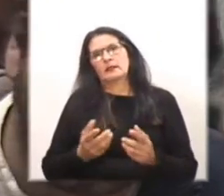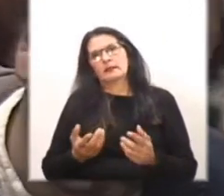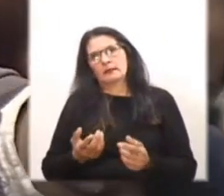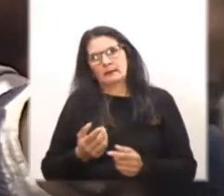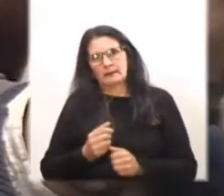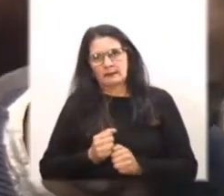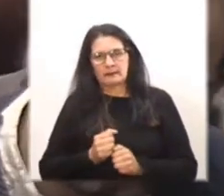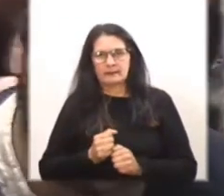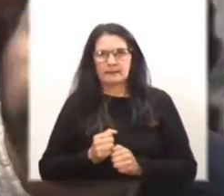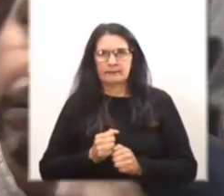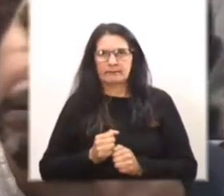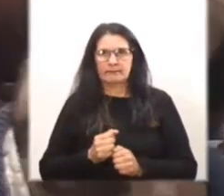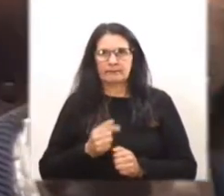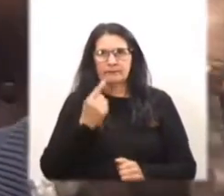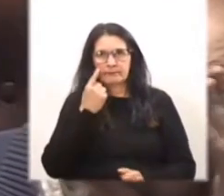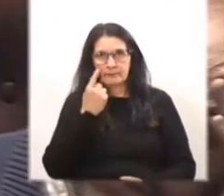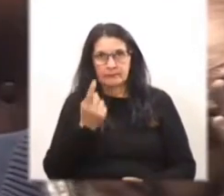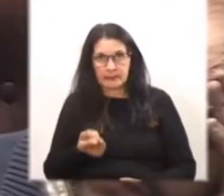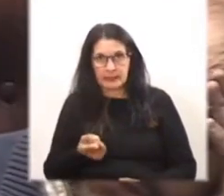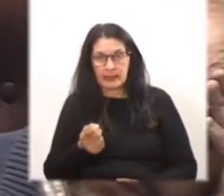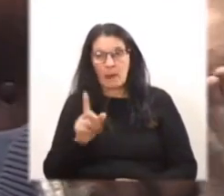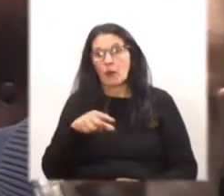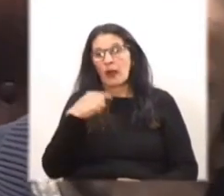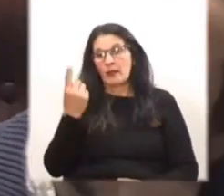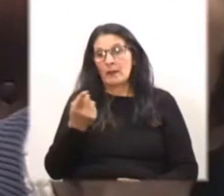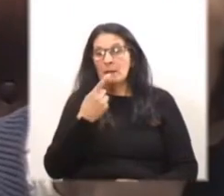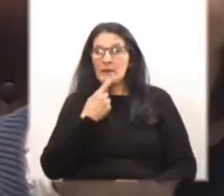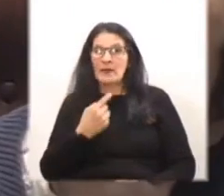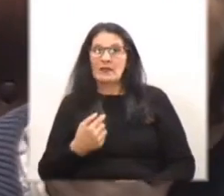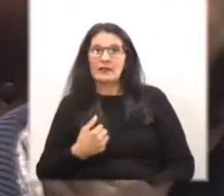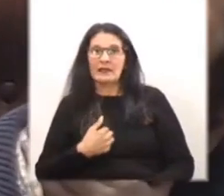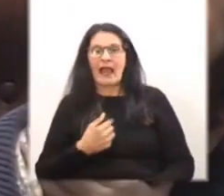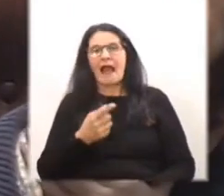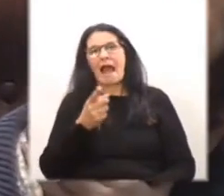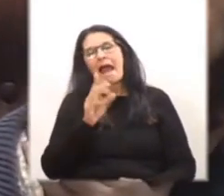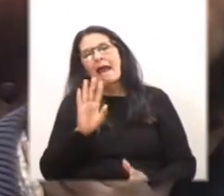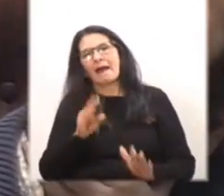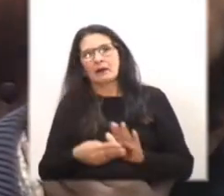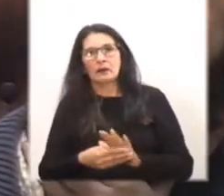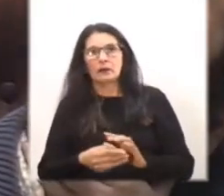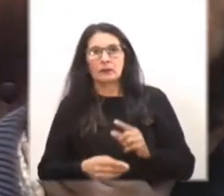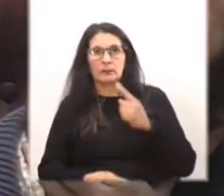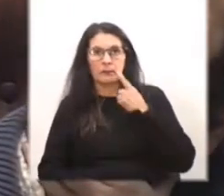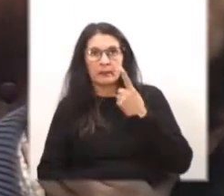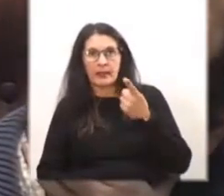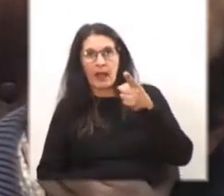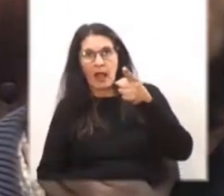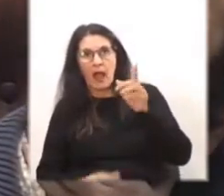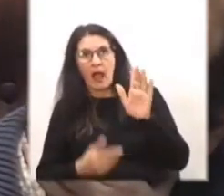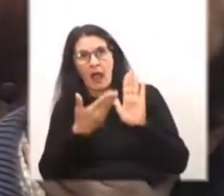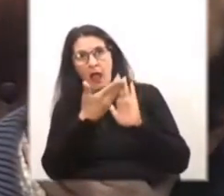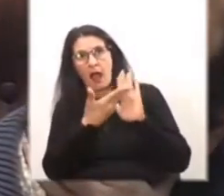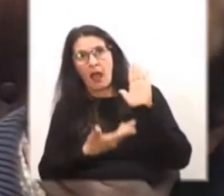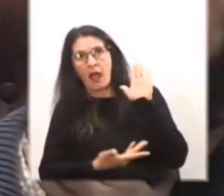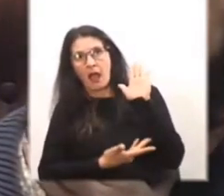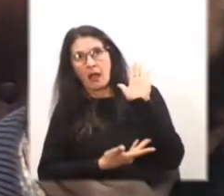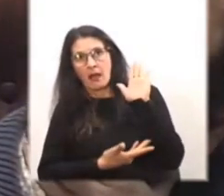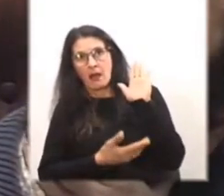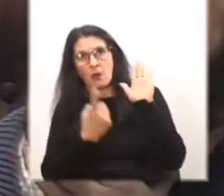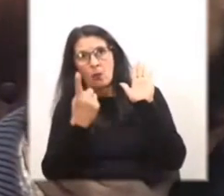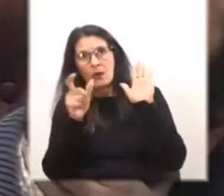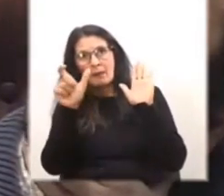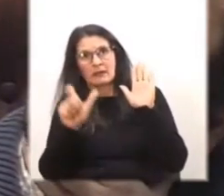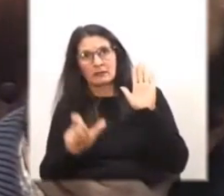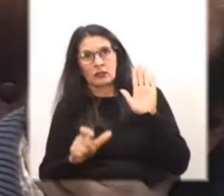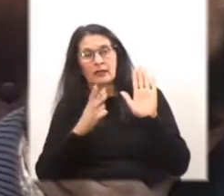señor presidente, mire lo que hay, porque después me van a decir, andás escondiendo la lista. Mire lo que hay acá, también hay una persona que estuvo en